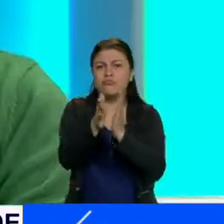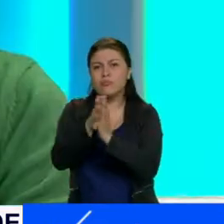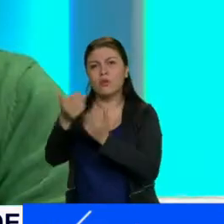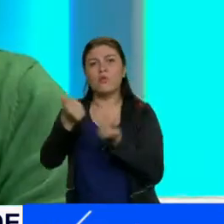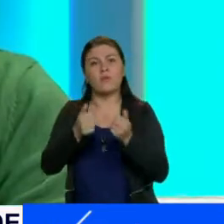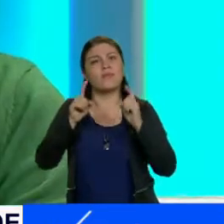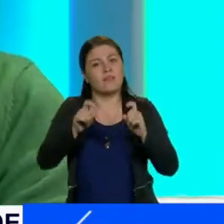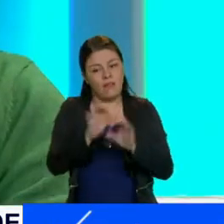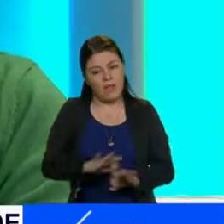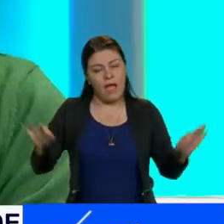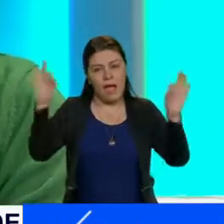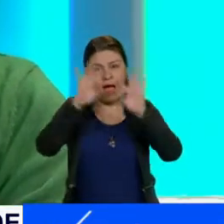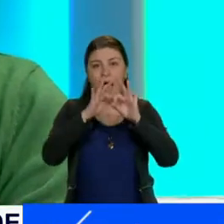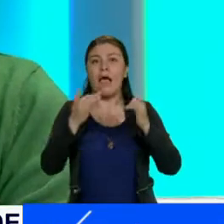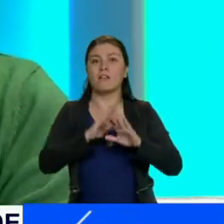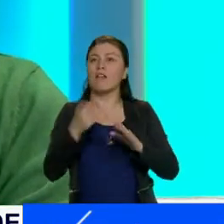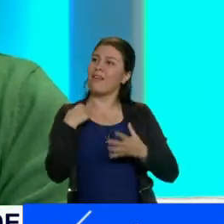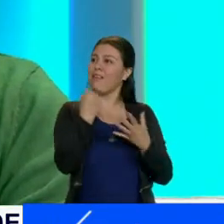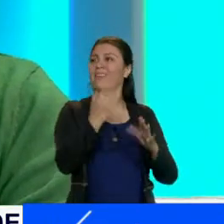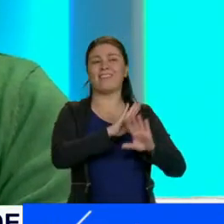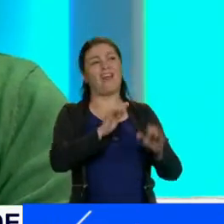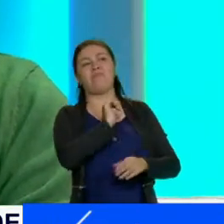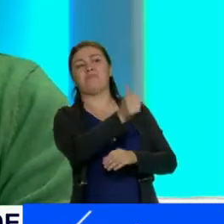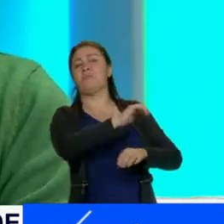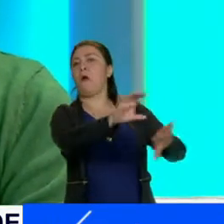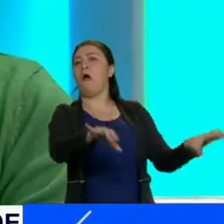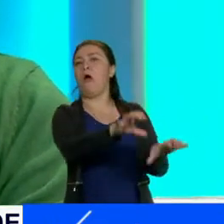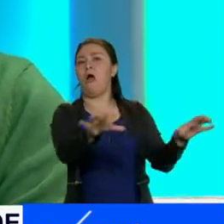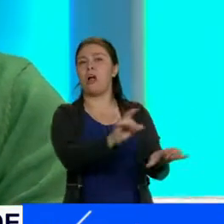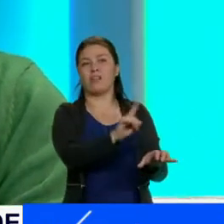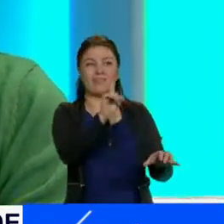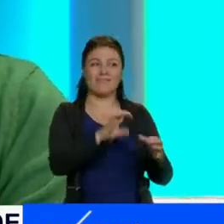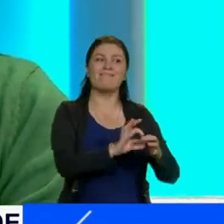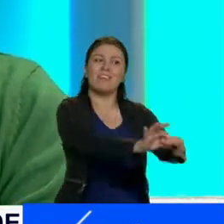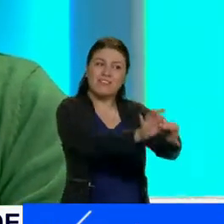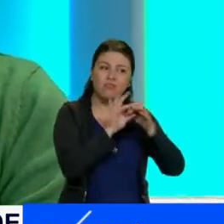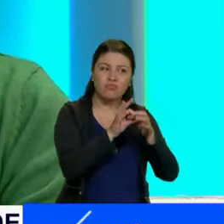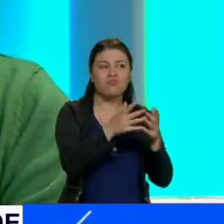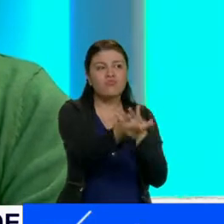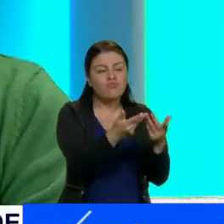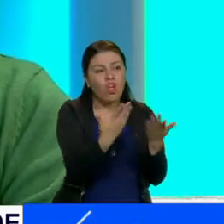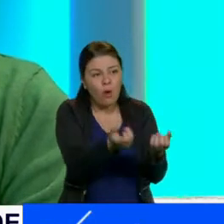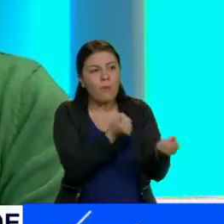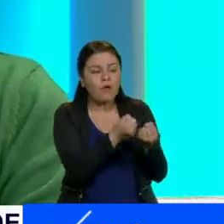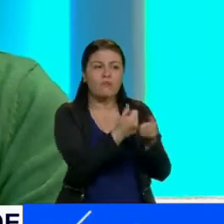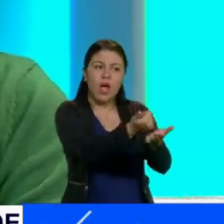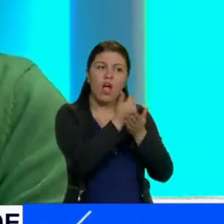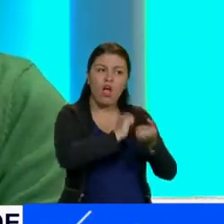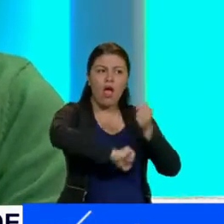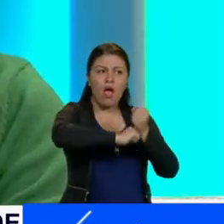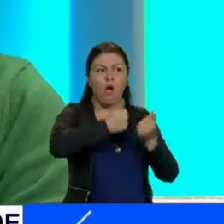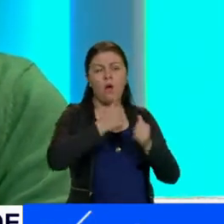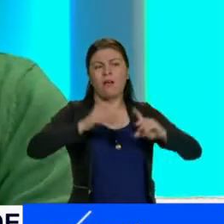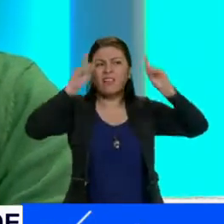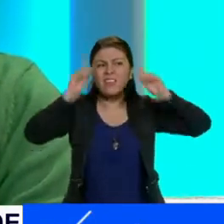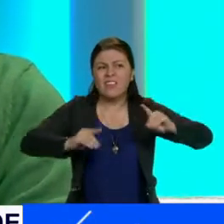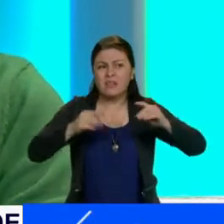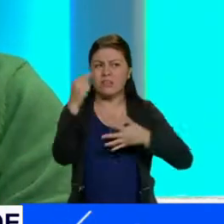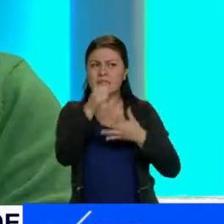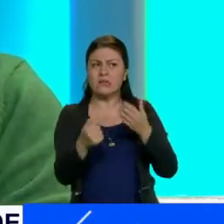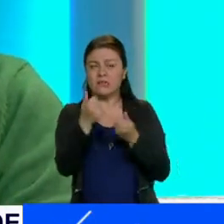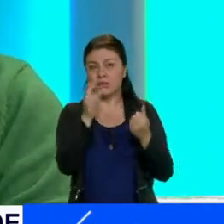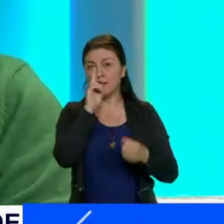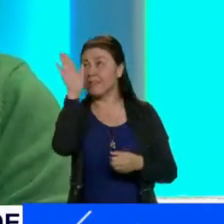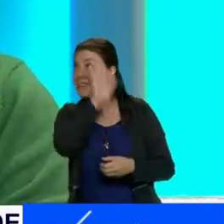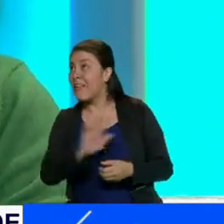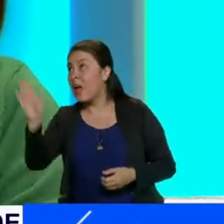autoridades ambientales, para que esa misma información sea incorporada en la toma de decisiones nacionales y